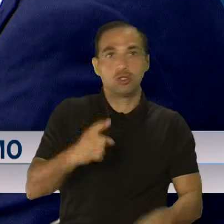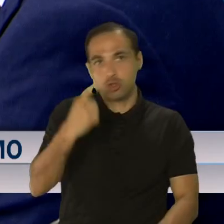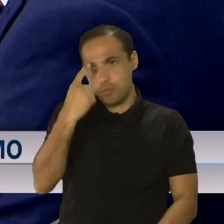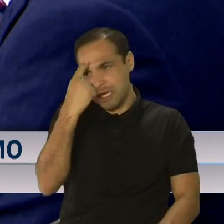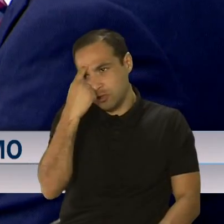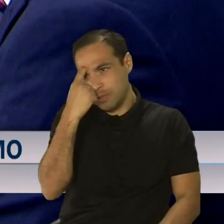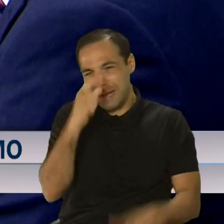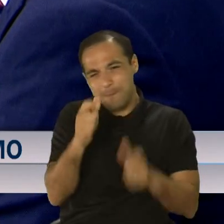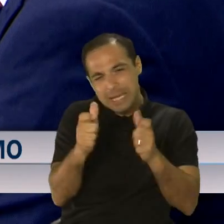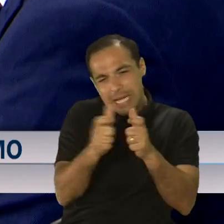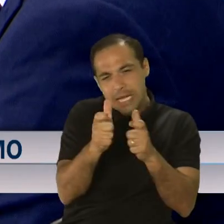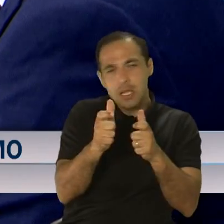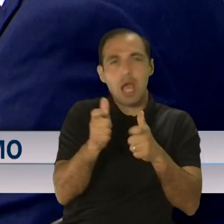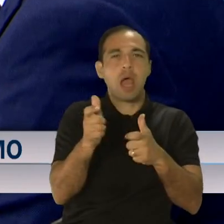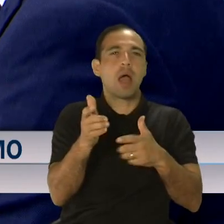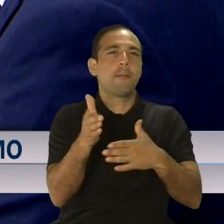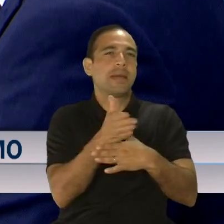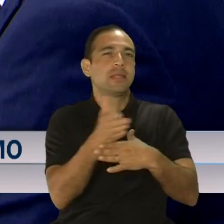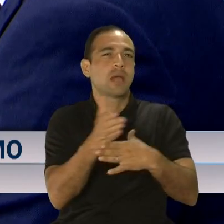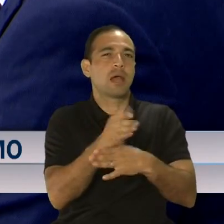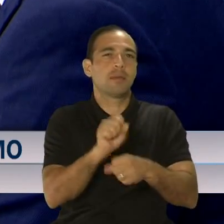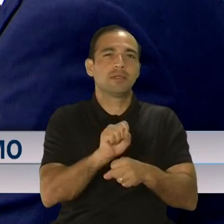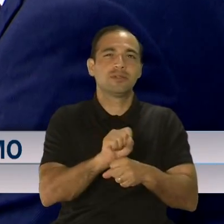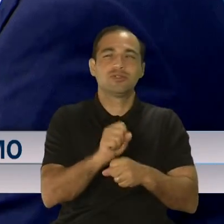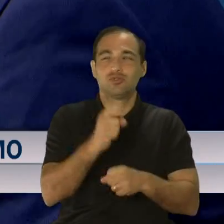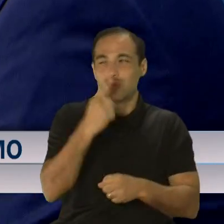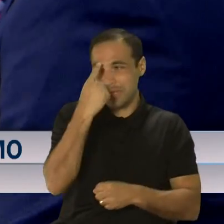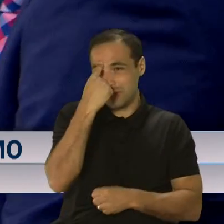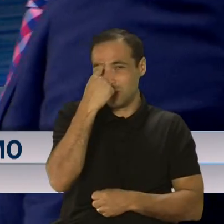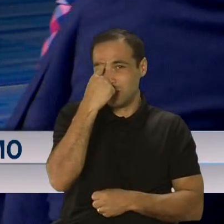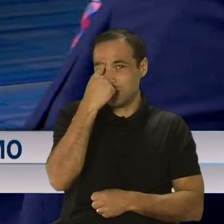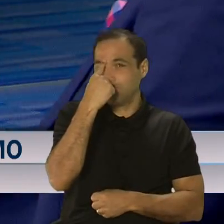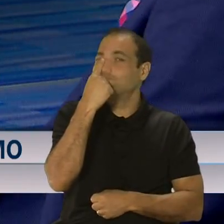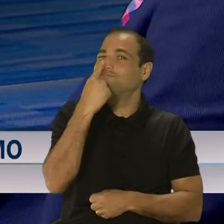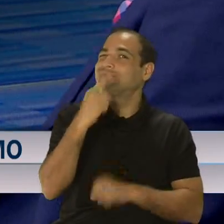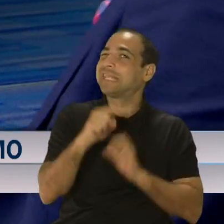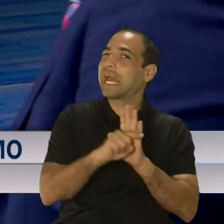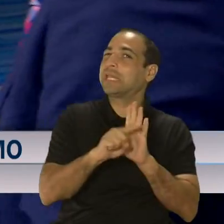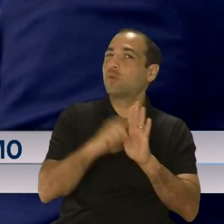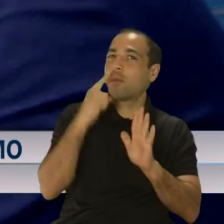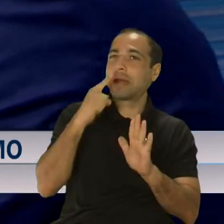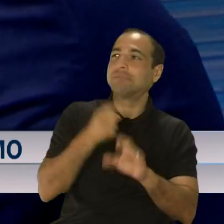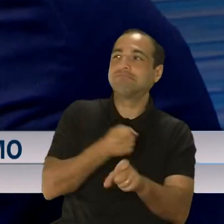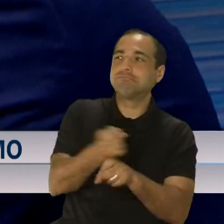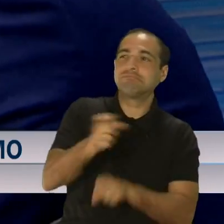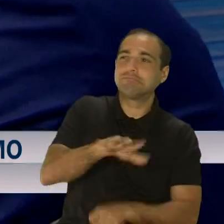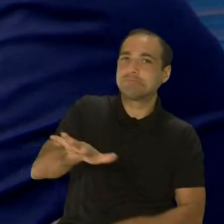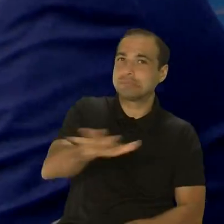empresa, un aumento del salario mínimo puede ser bastante negativo. Muchas gracias al doctor Francisco Montalvo Fiol por estar con nosotros.